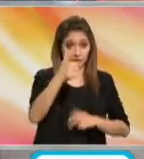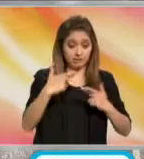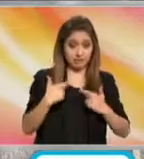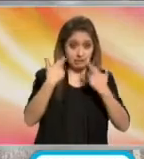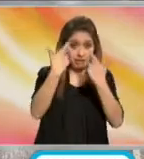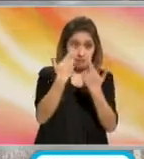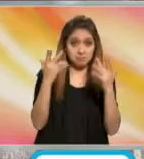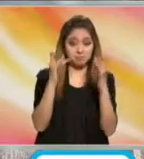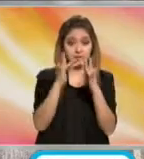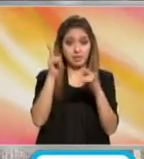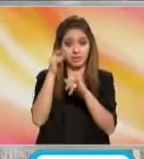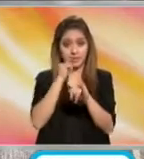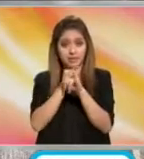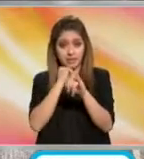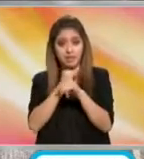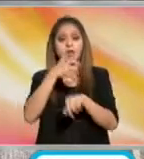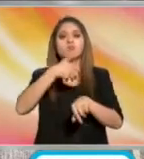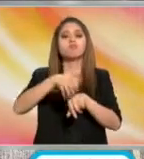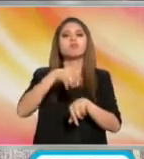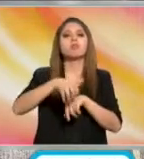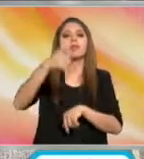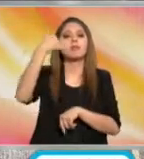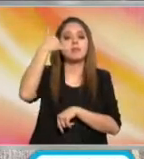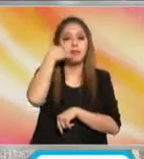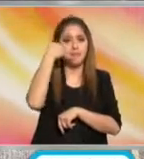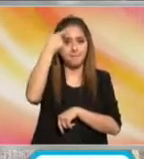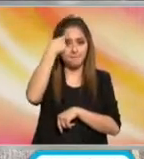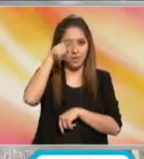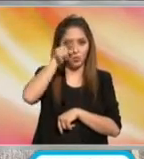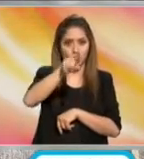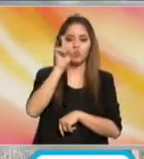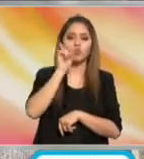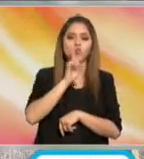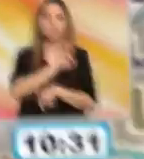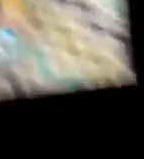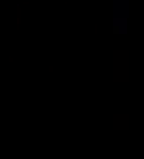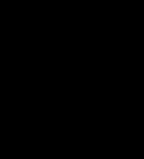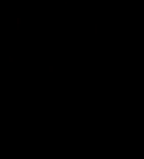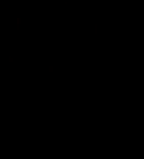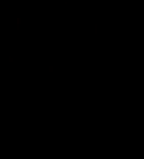redes sociales y a través del número telefónico para que ustedes puedan tener una piel sumamente pura.